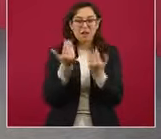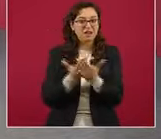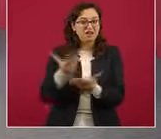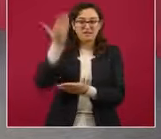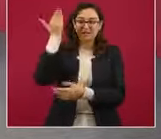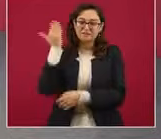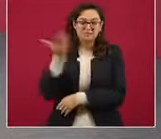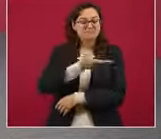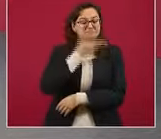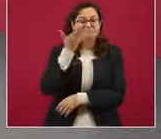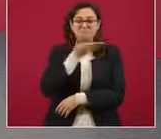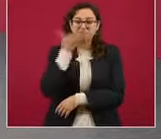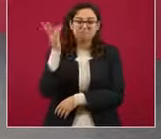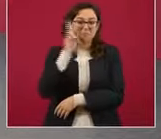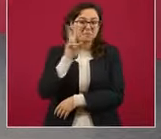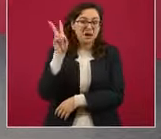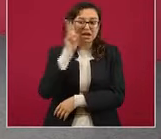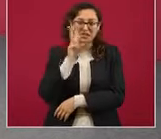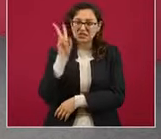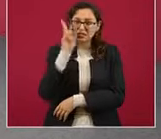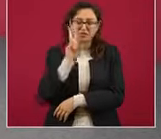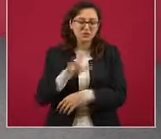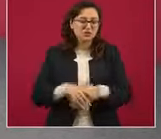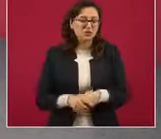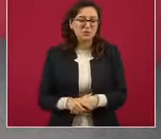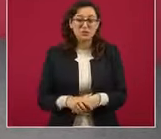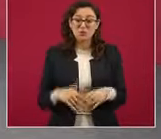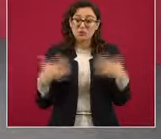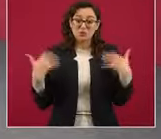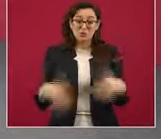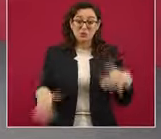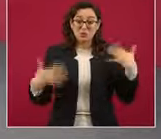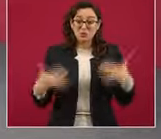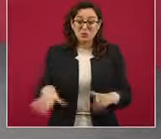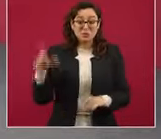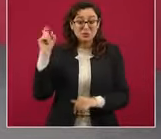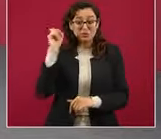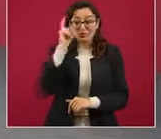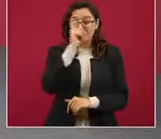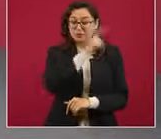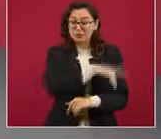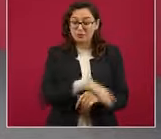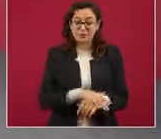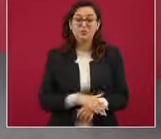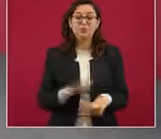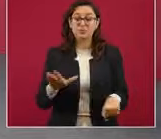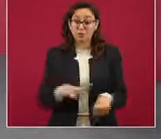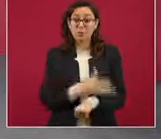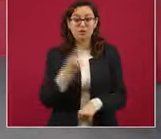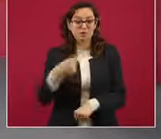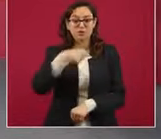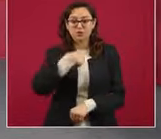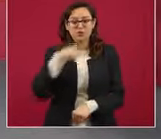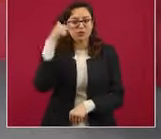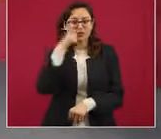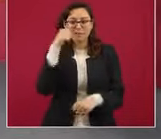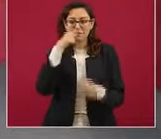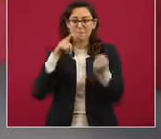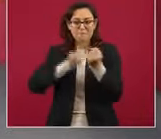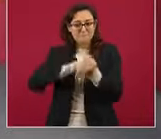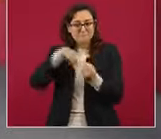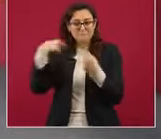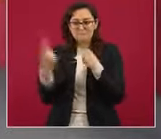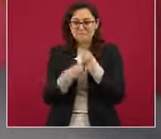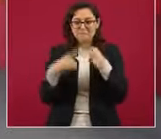Entonces, por eso hablo de que nos dejaron un elefante echado,